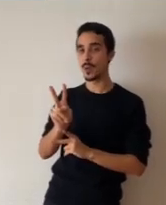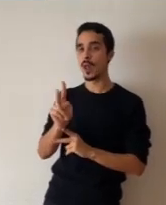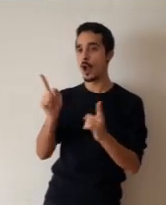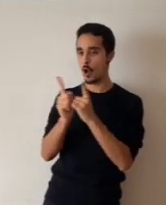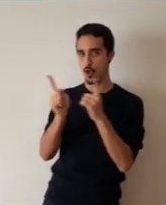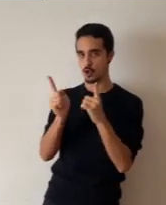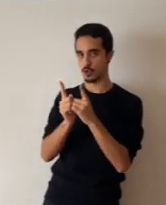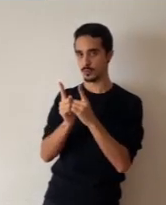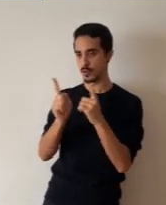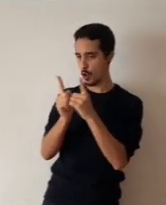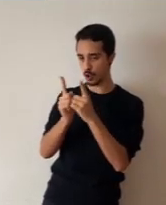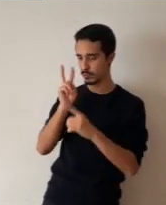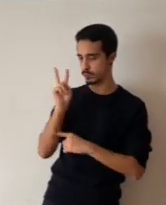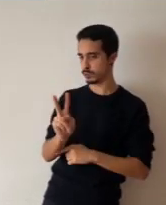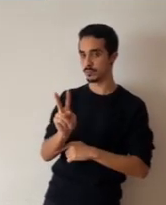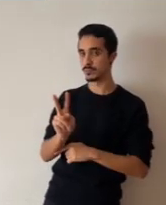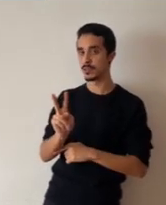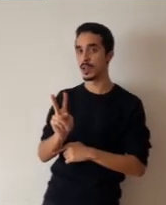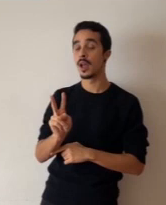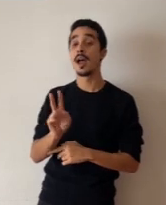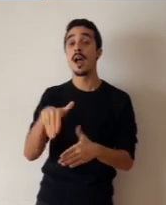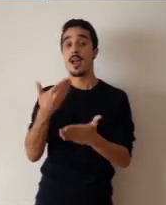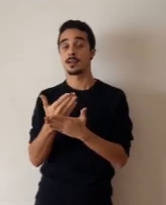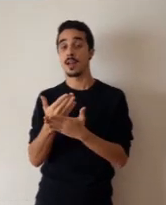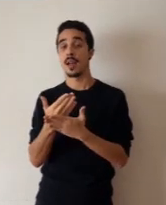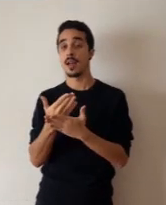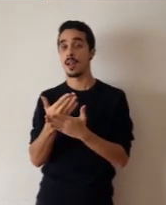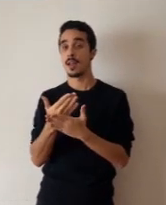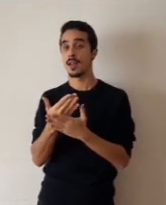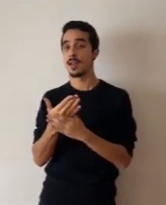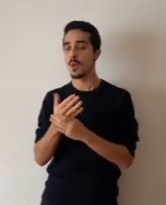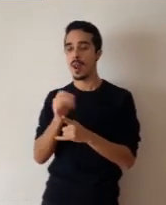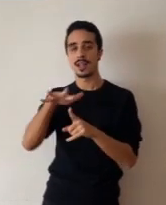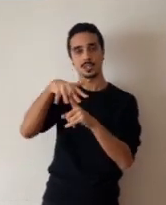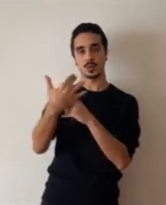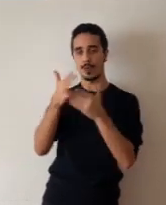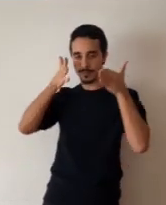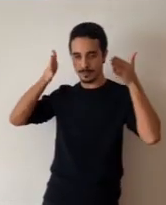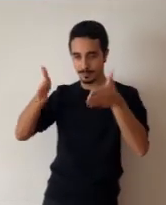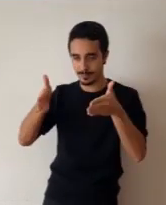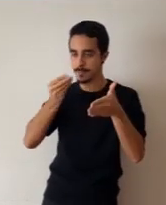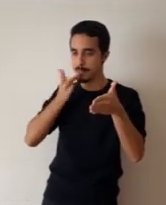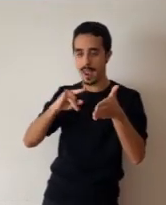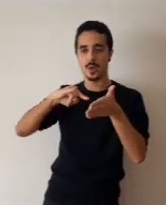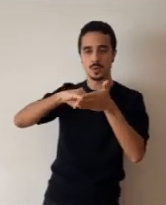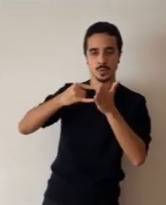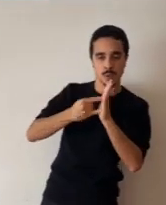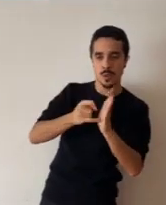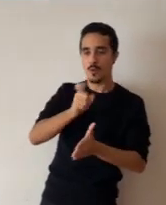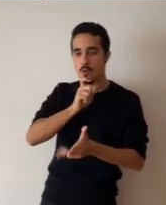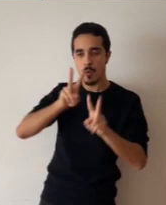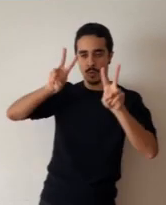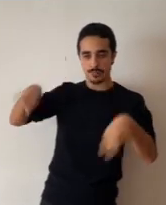durante periodos de tiempo muy cortos hasta que conseguimos, pues digamos que un poco centrar la situación de esa persona